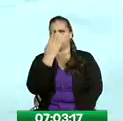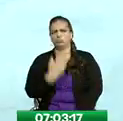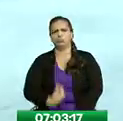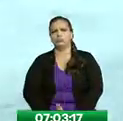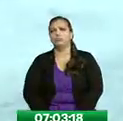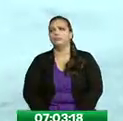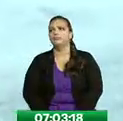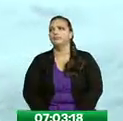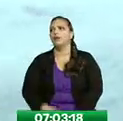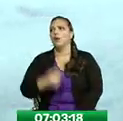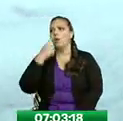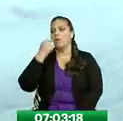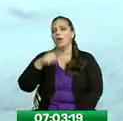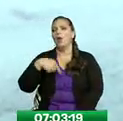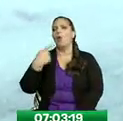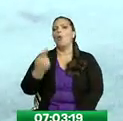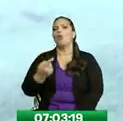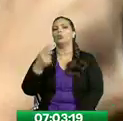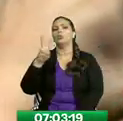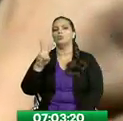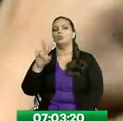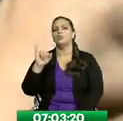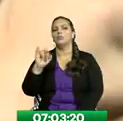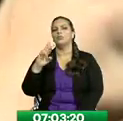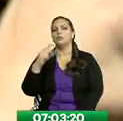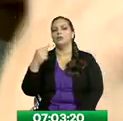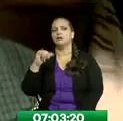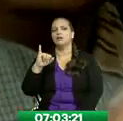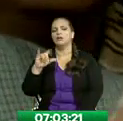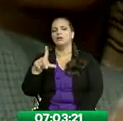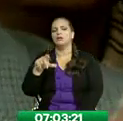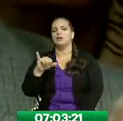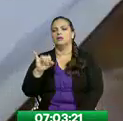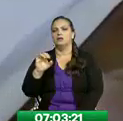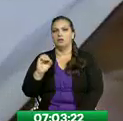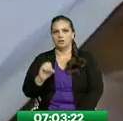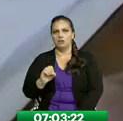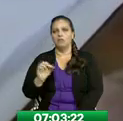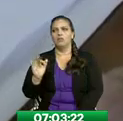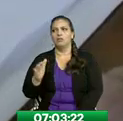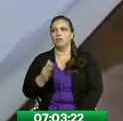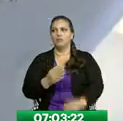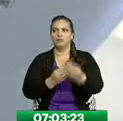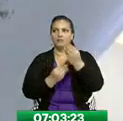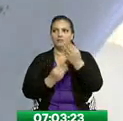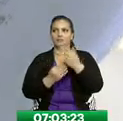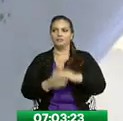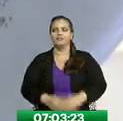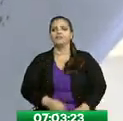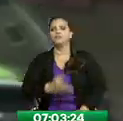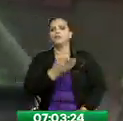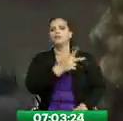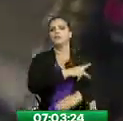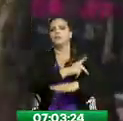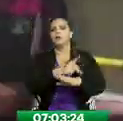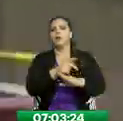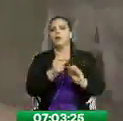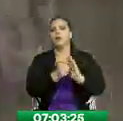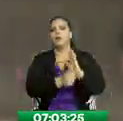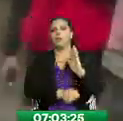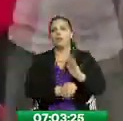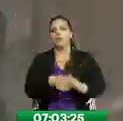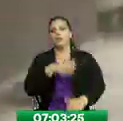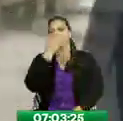es investigado por rebelión, descartó tener vínculos con la jueza de la Corte Provincial de Pichincha, Paglova Guerra, quien revocó la prisión